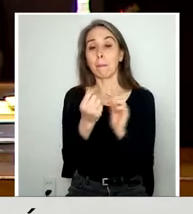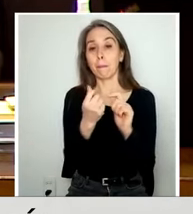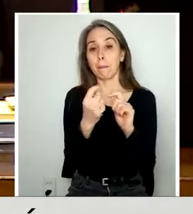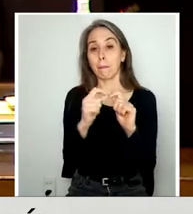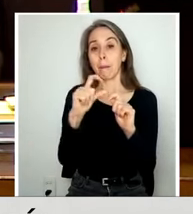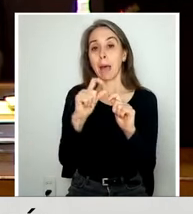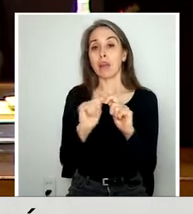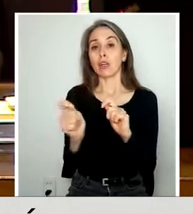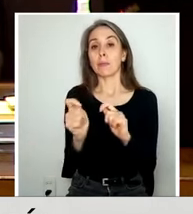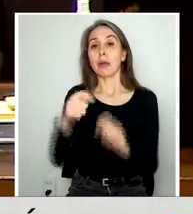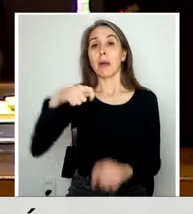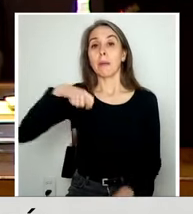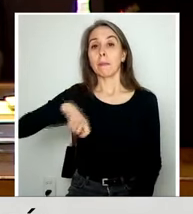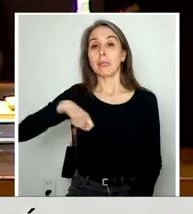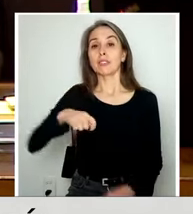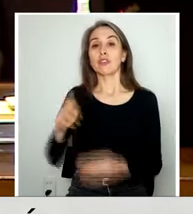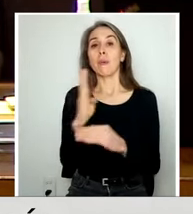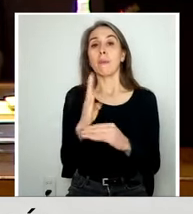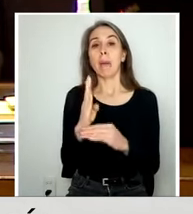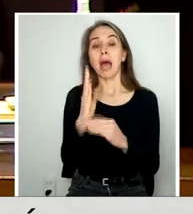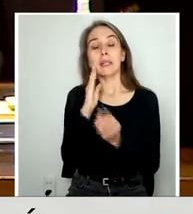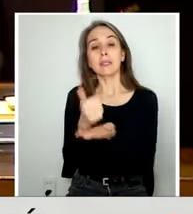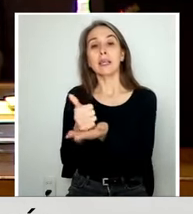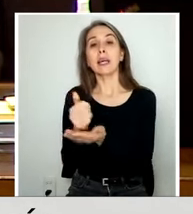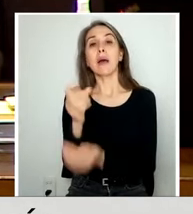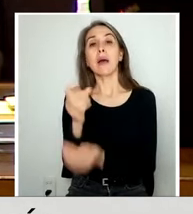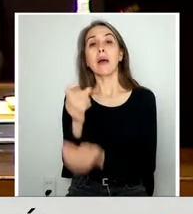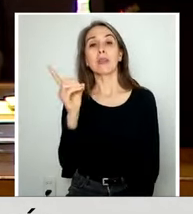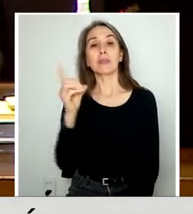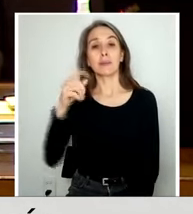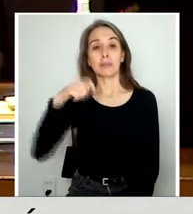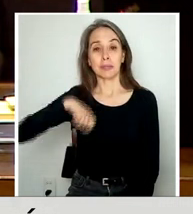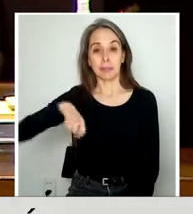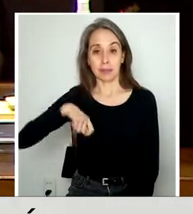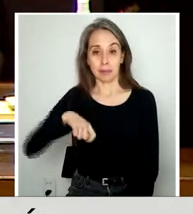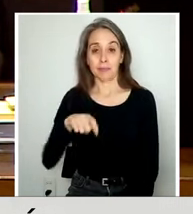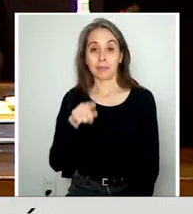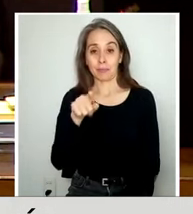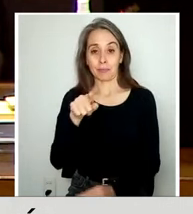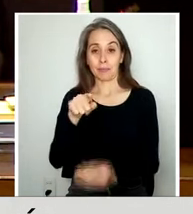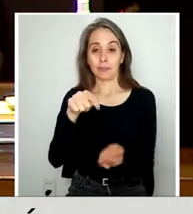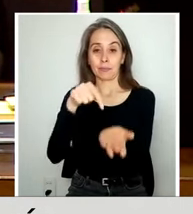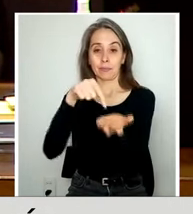solidaria de invalidez en votación